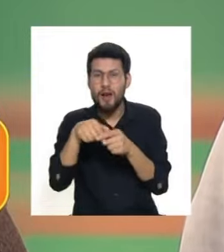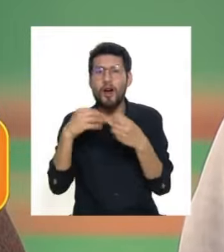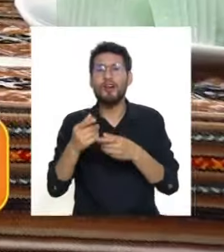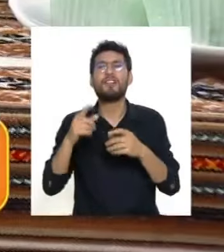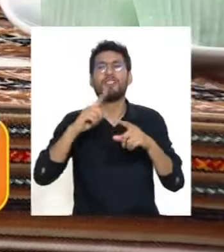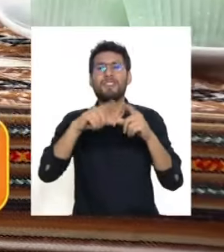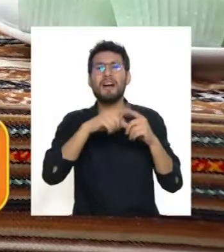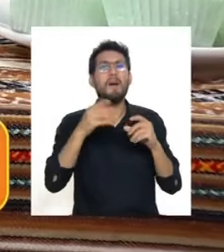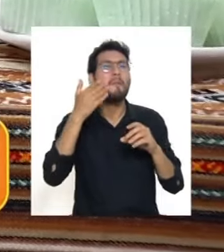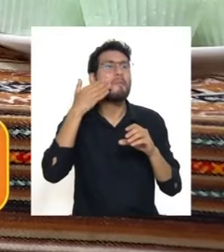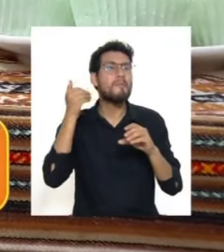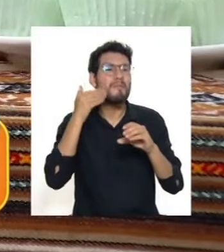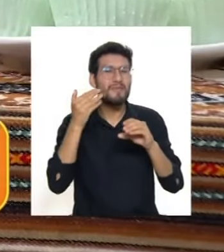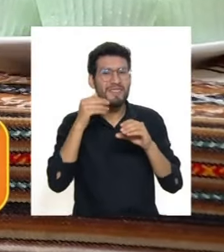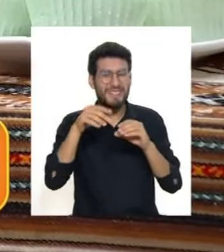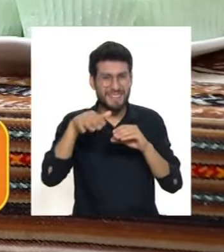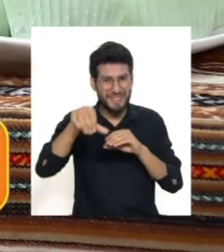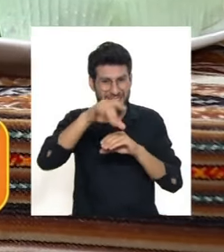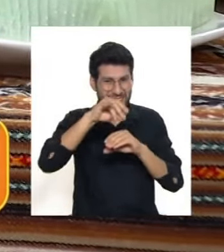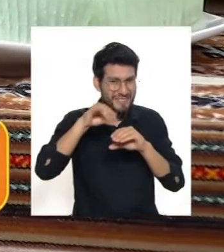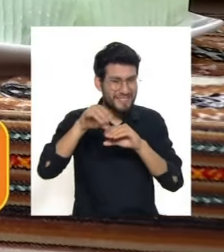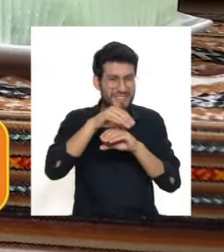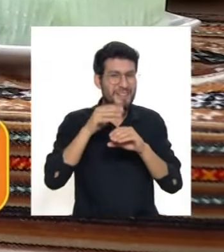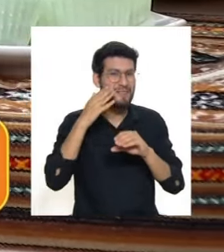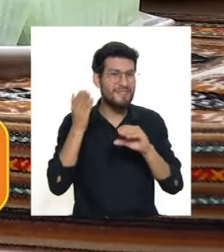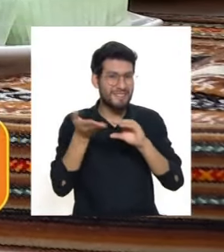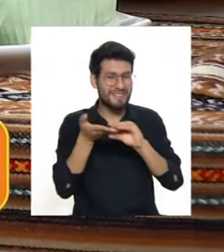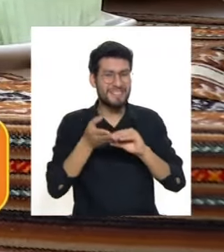para las tartaletas.